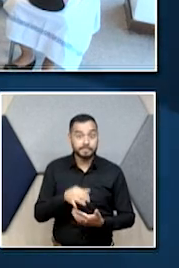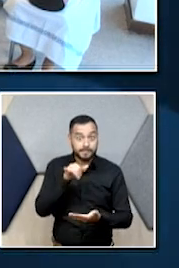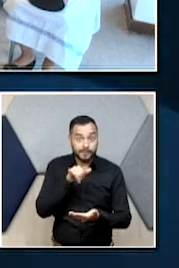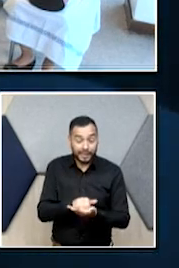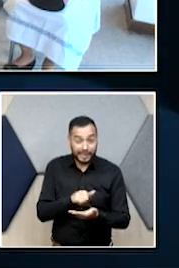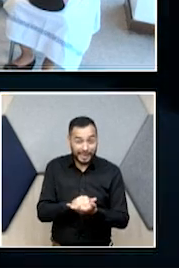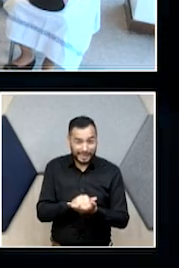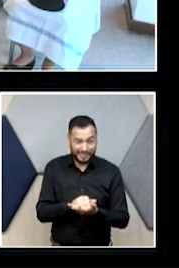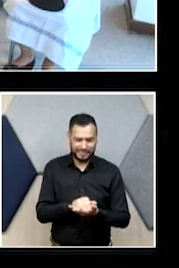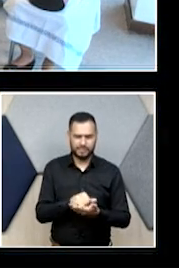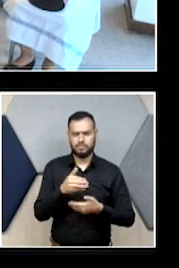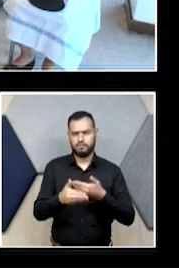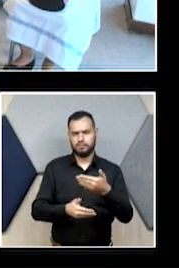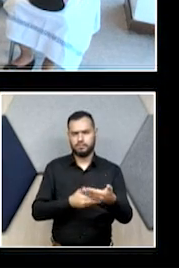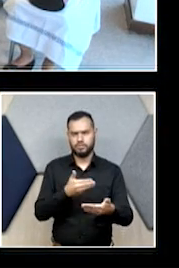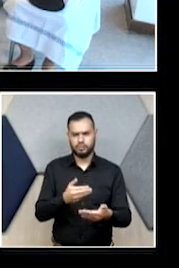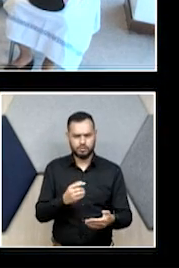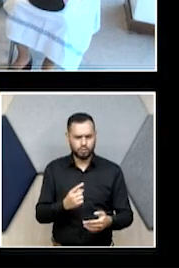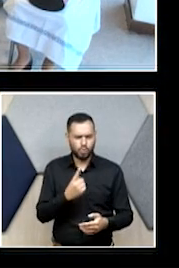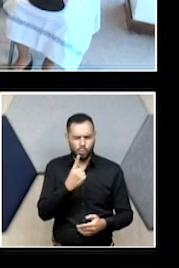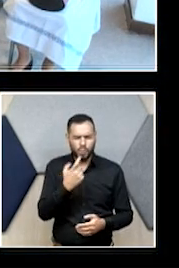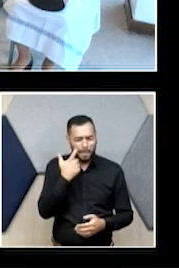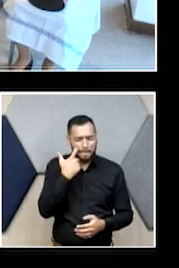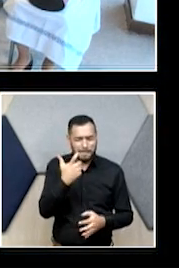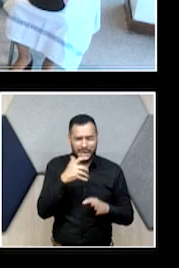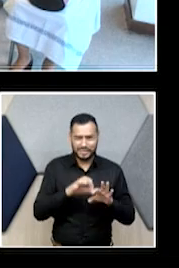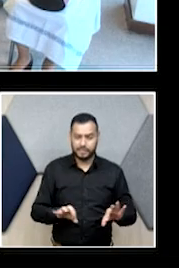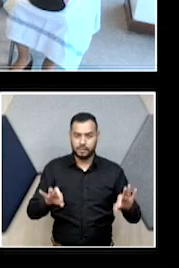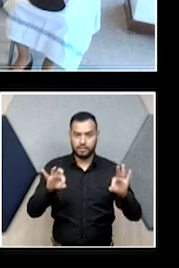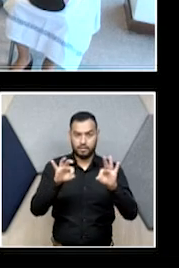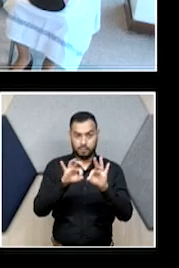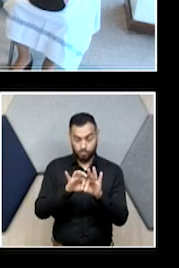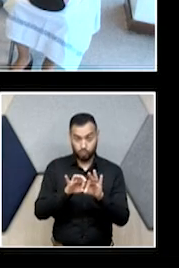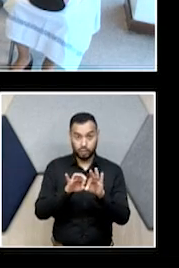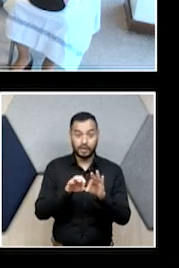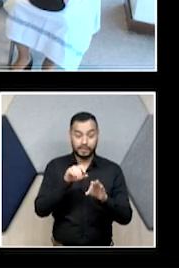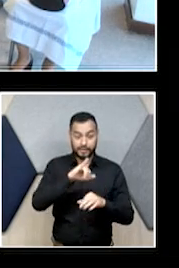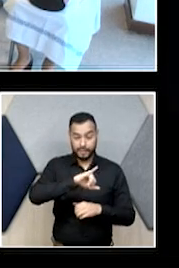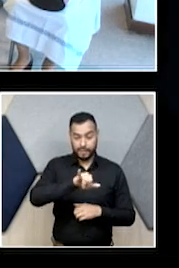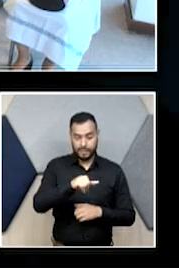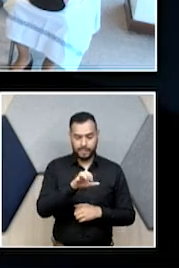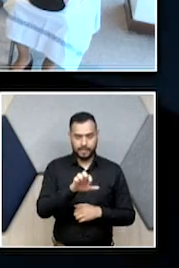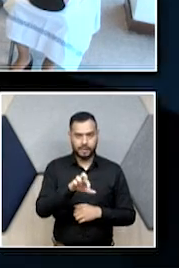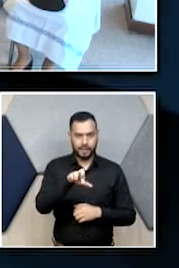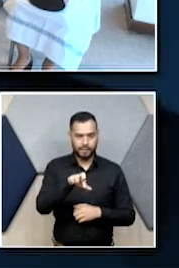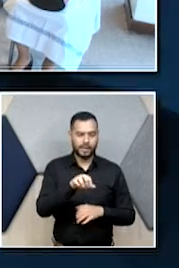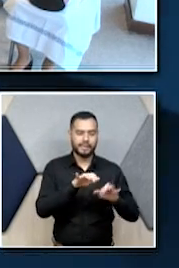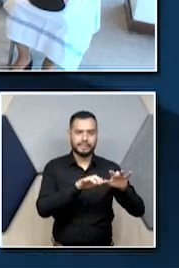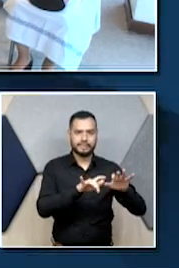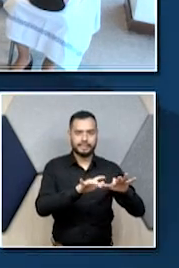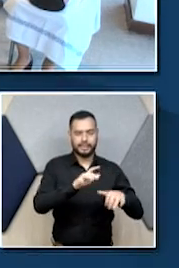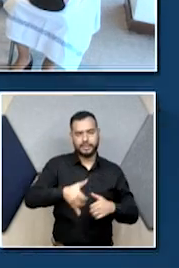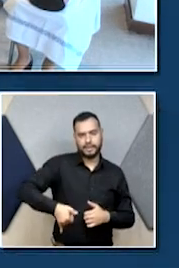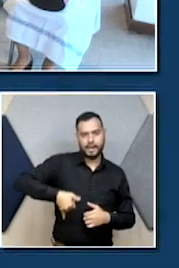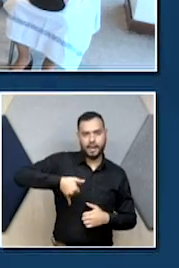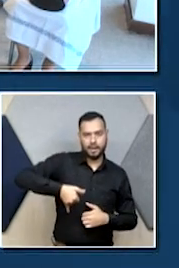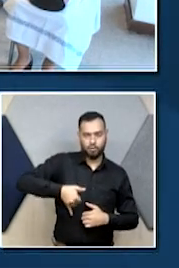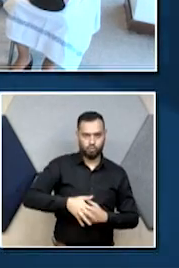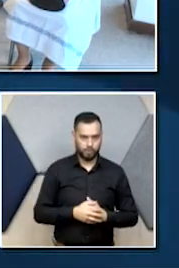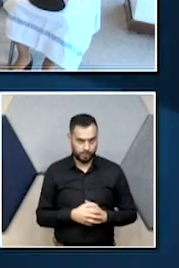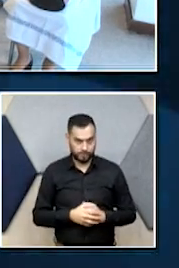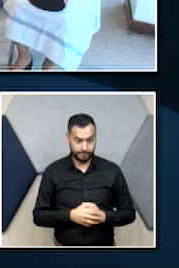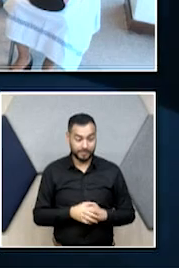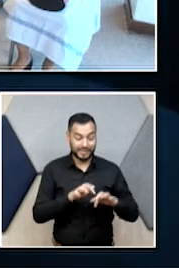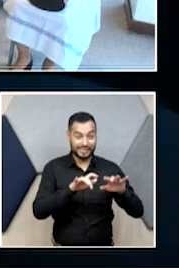las piezas más importantes de la jurisdicción es nuestra Secretaría Ejecutiva. Nuestra Secretaría